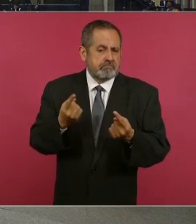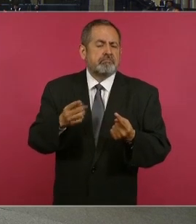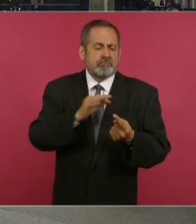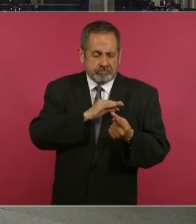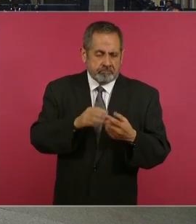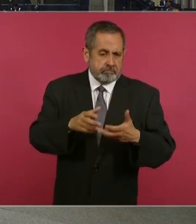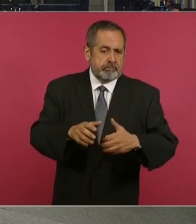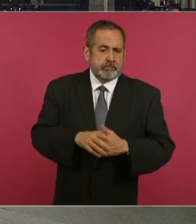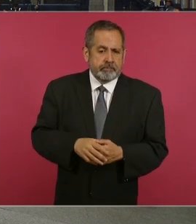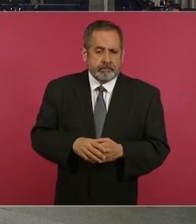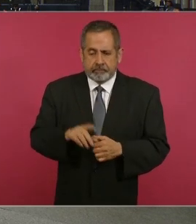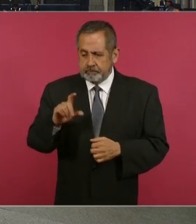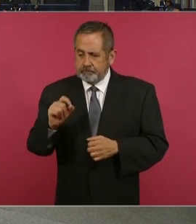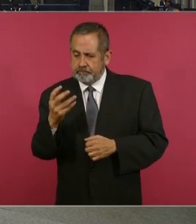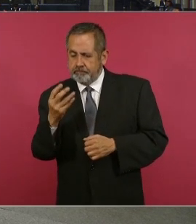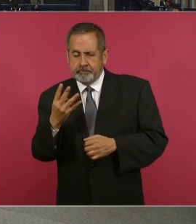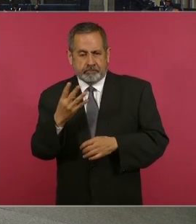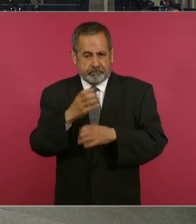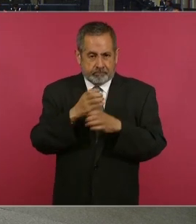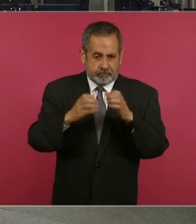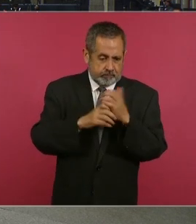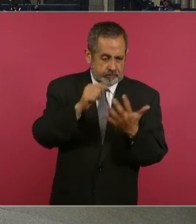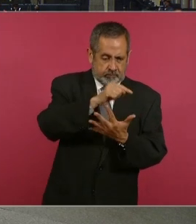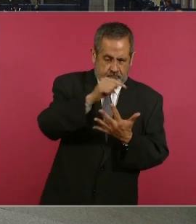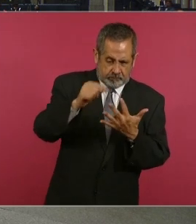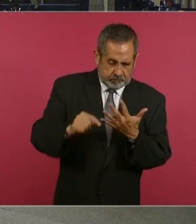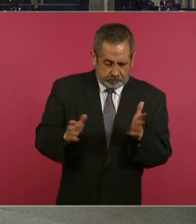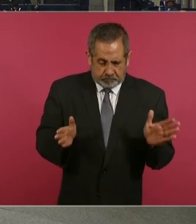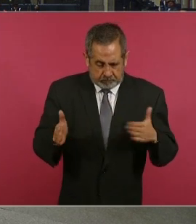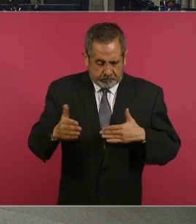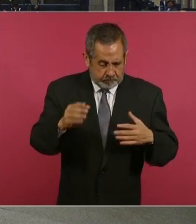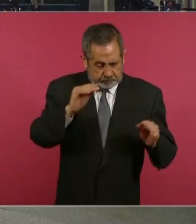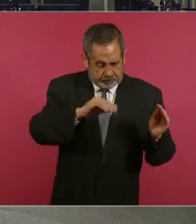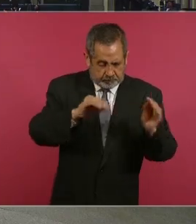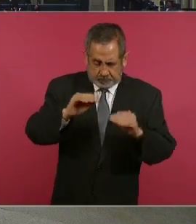De los 24 de la canasta básica.